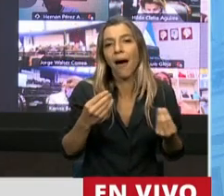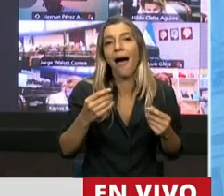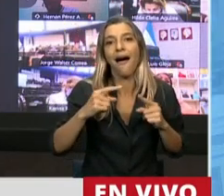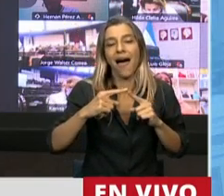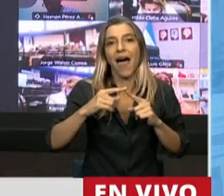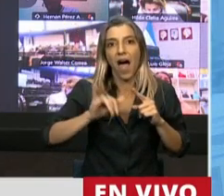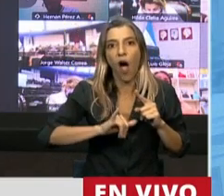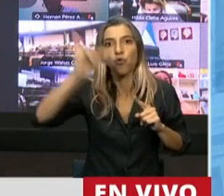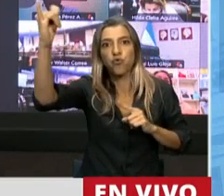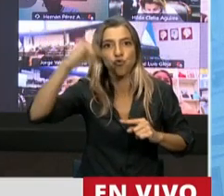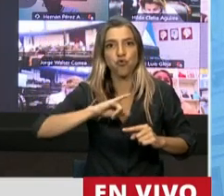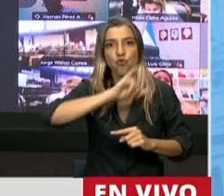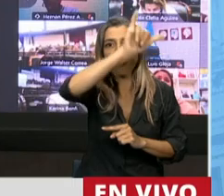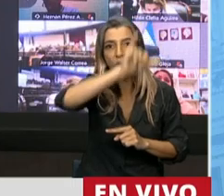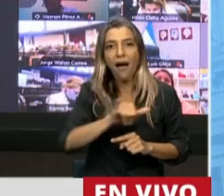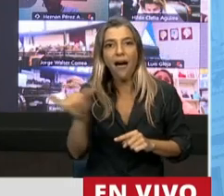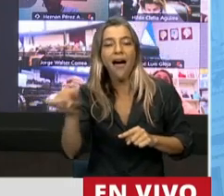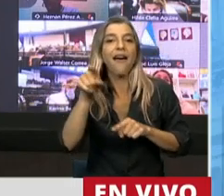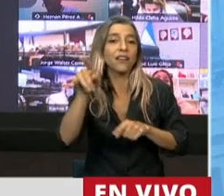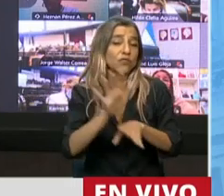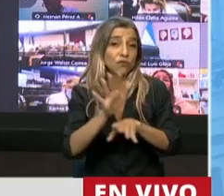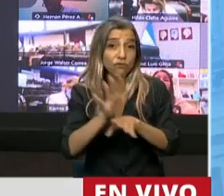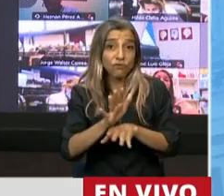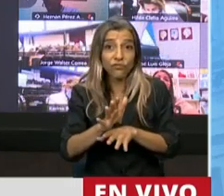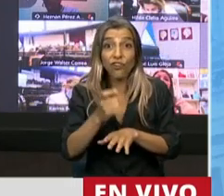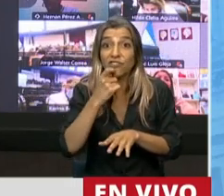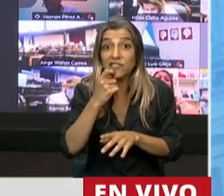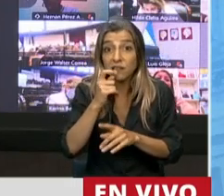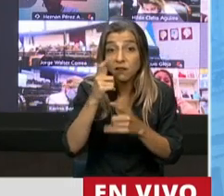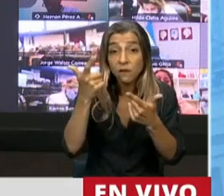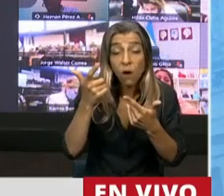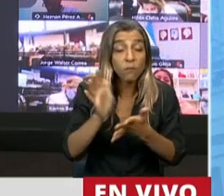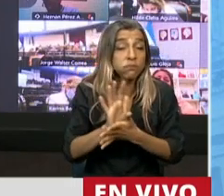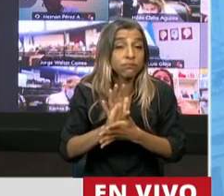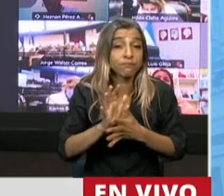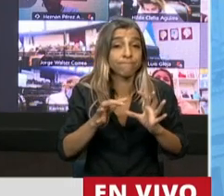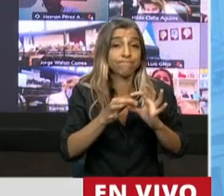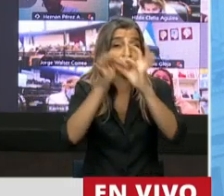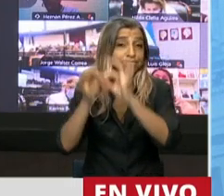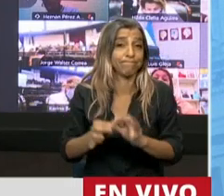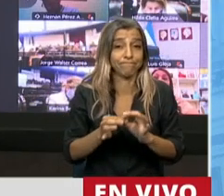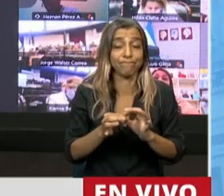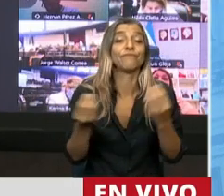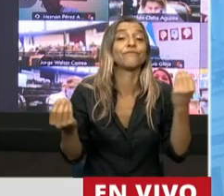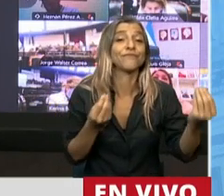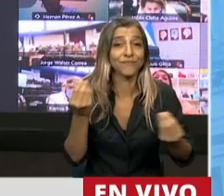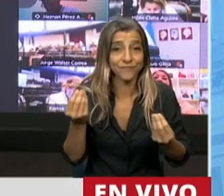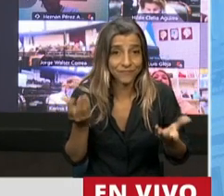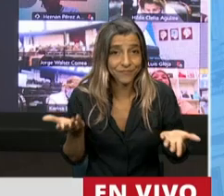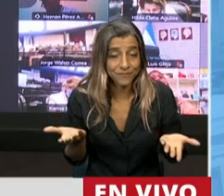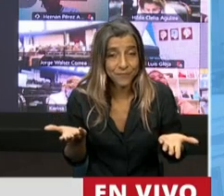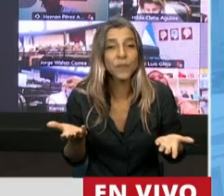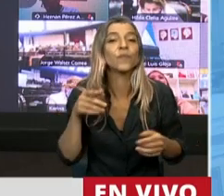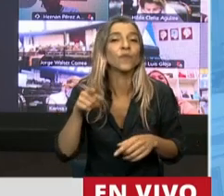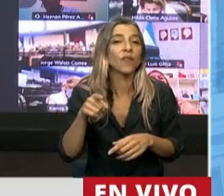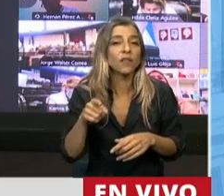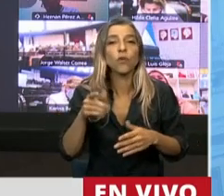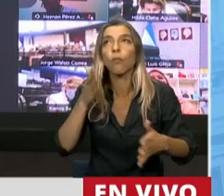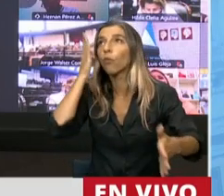nuestros territorios también tiene que ver con el federalismo. No debe ser solamente una enunciación de deseos